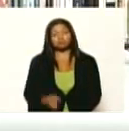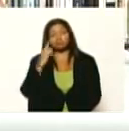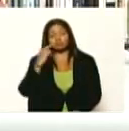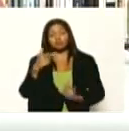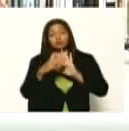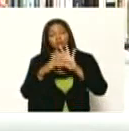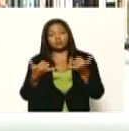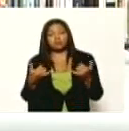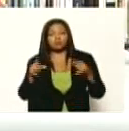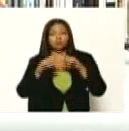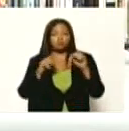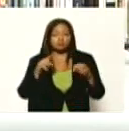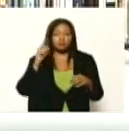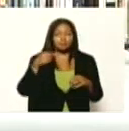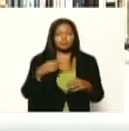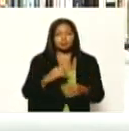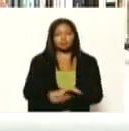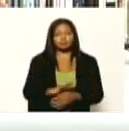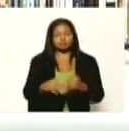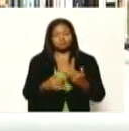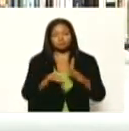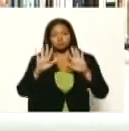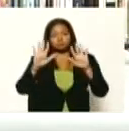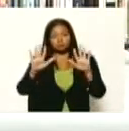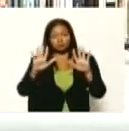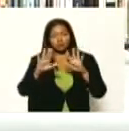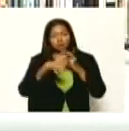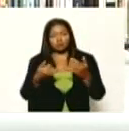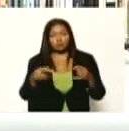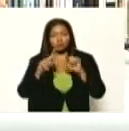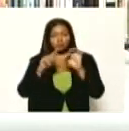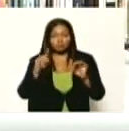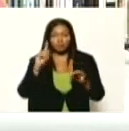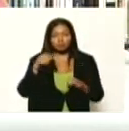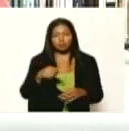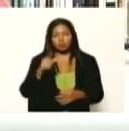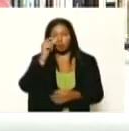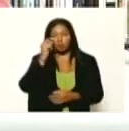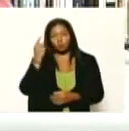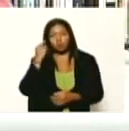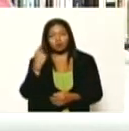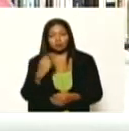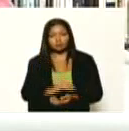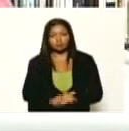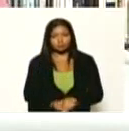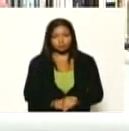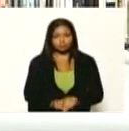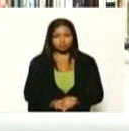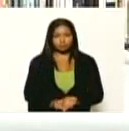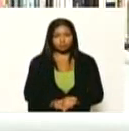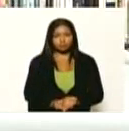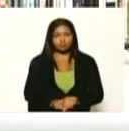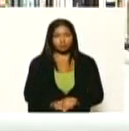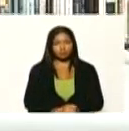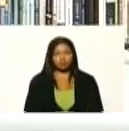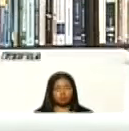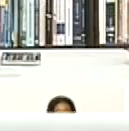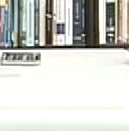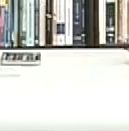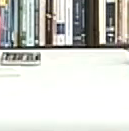son hasta 10 hombres y mujeres. Hasta 10 hombres o mujeres.